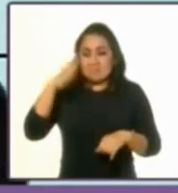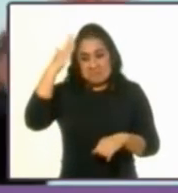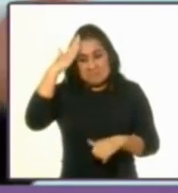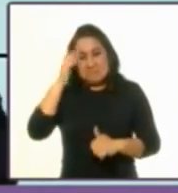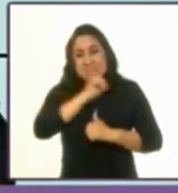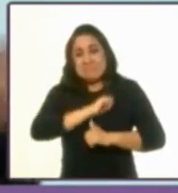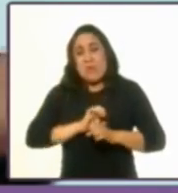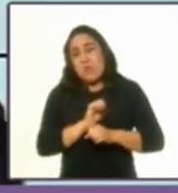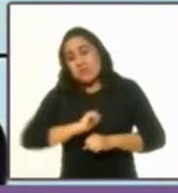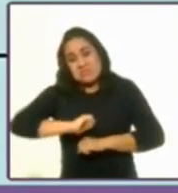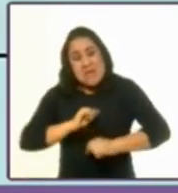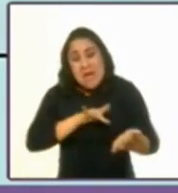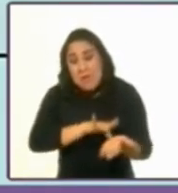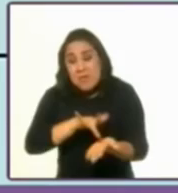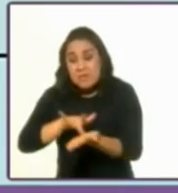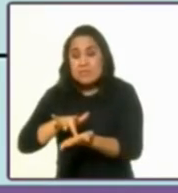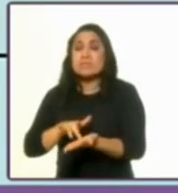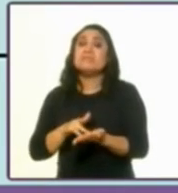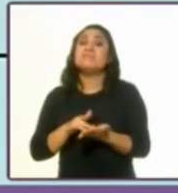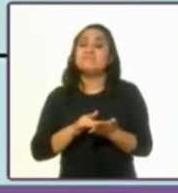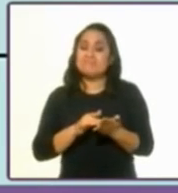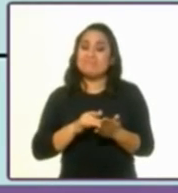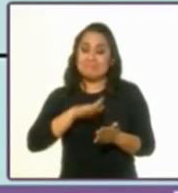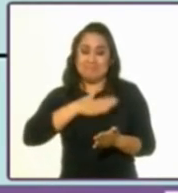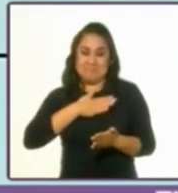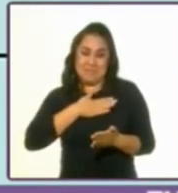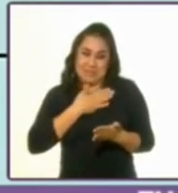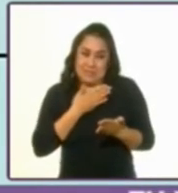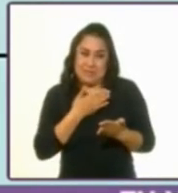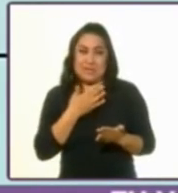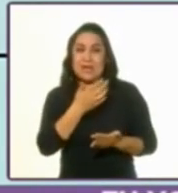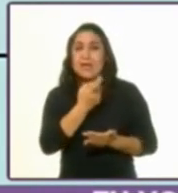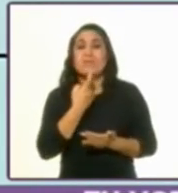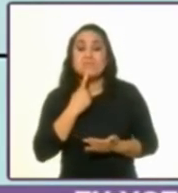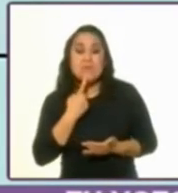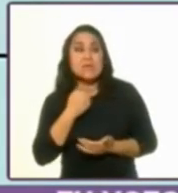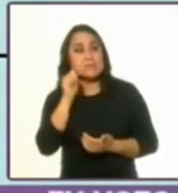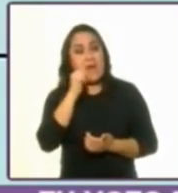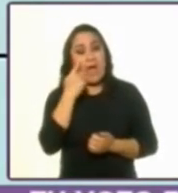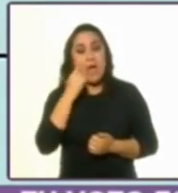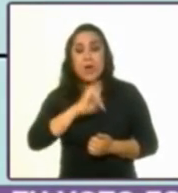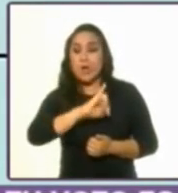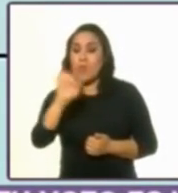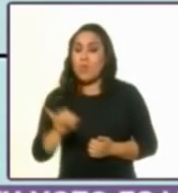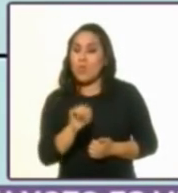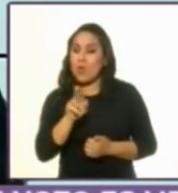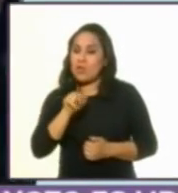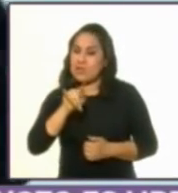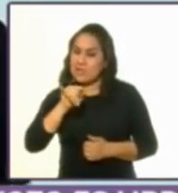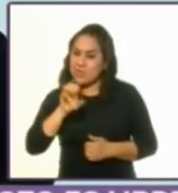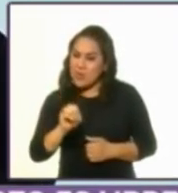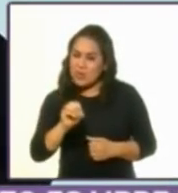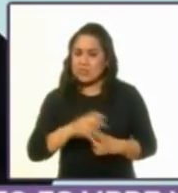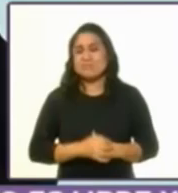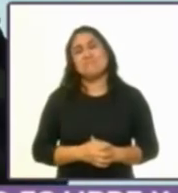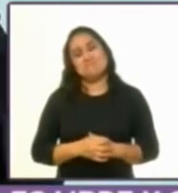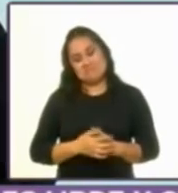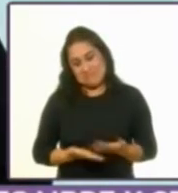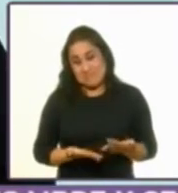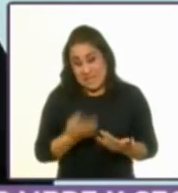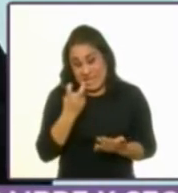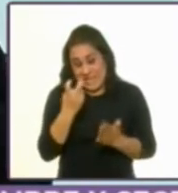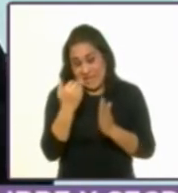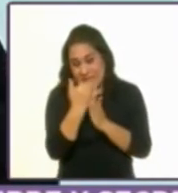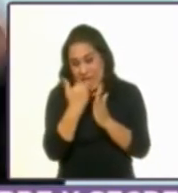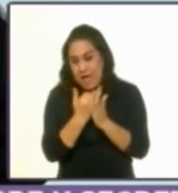algo derechos de autor de lopezobradorismo es juanito y es a esa política que